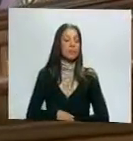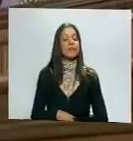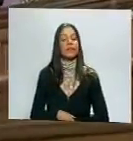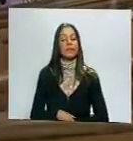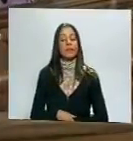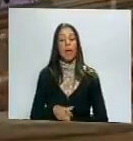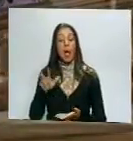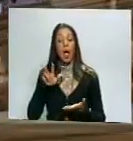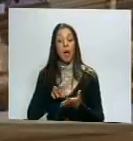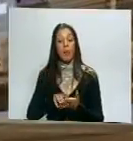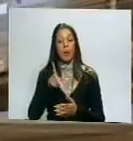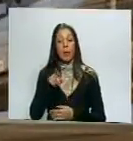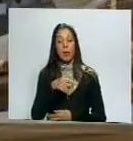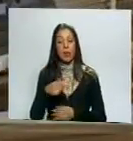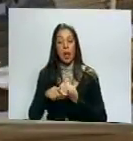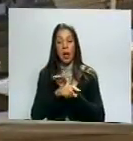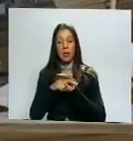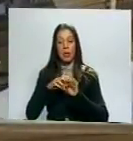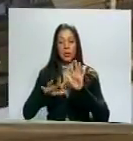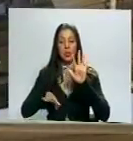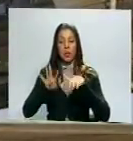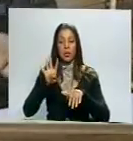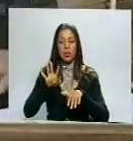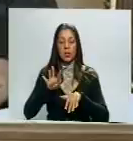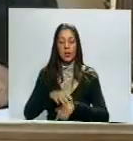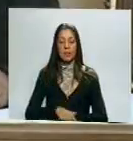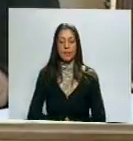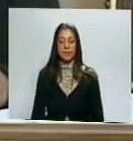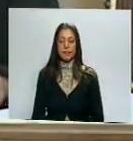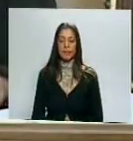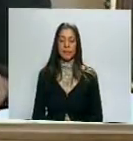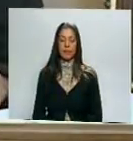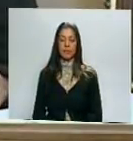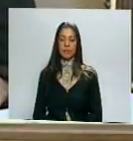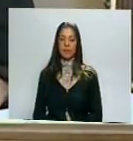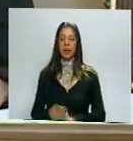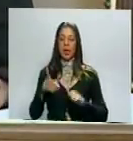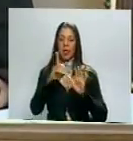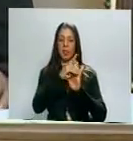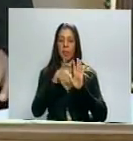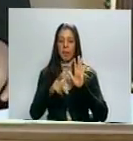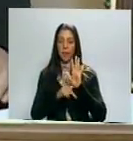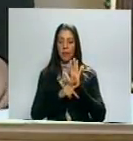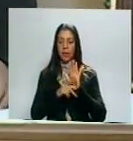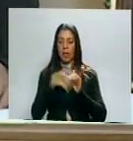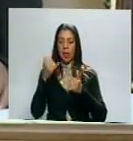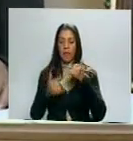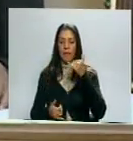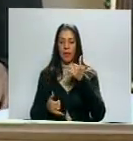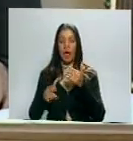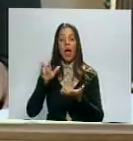para aprobación, el artículo 14. Disposiciones. Aprobado.